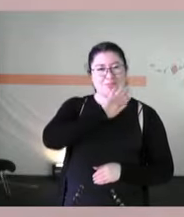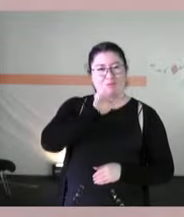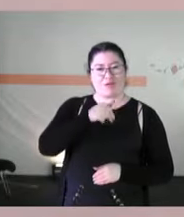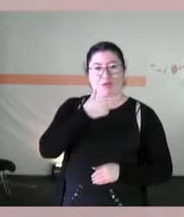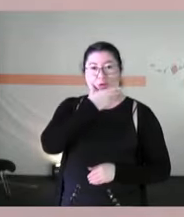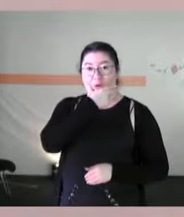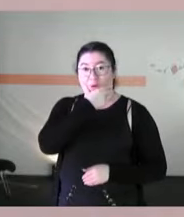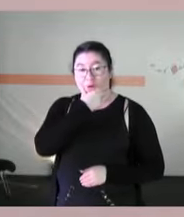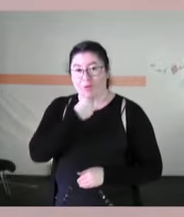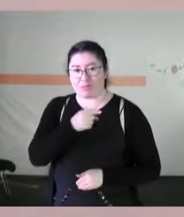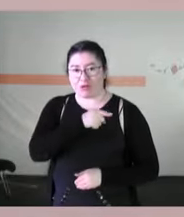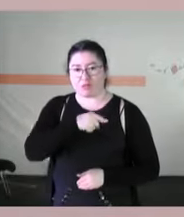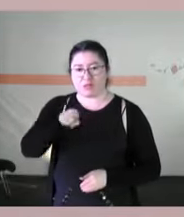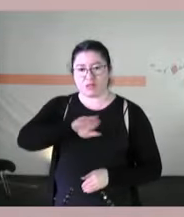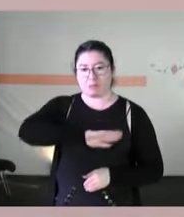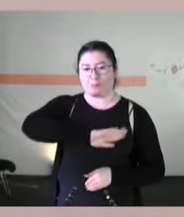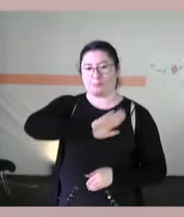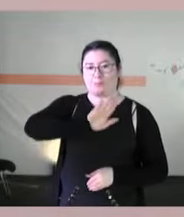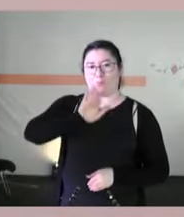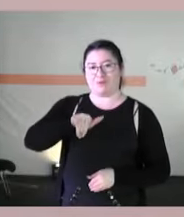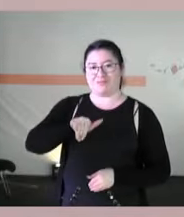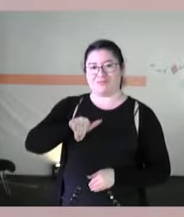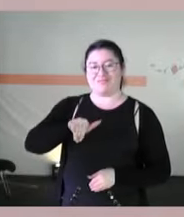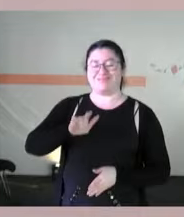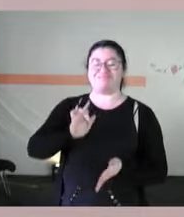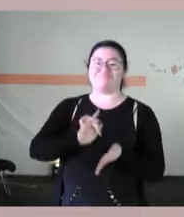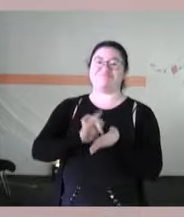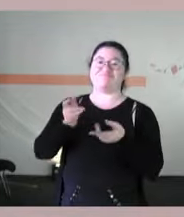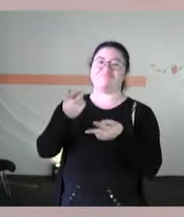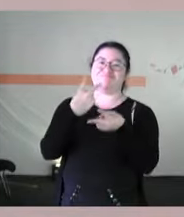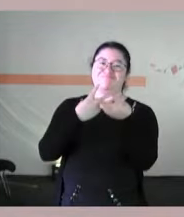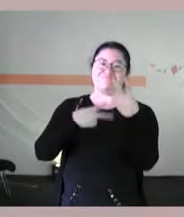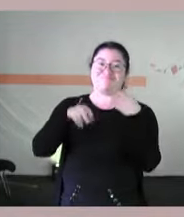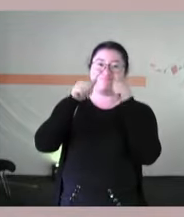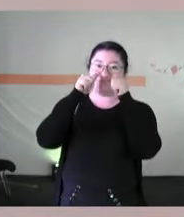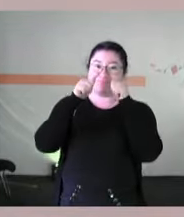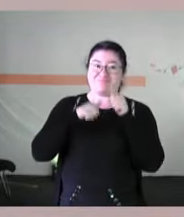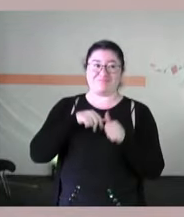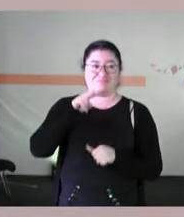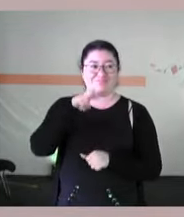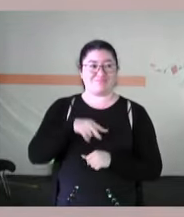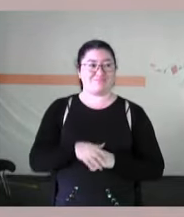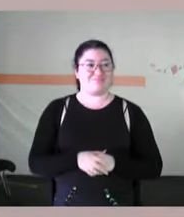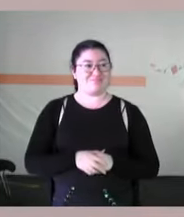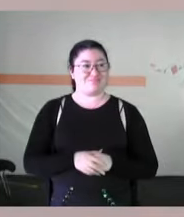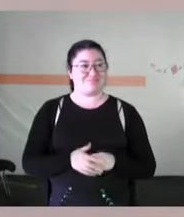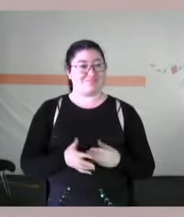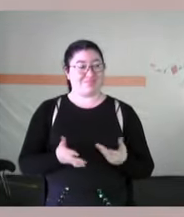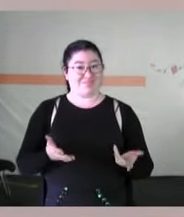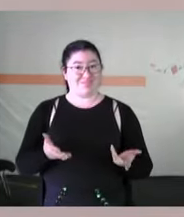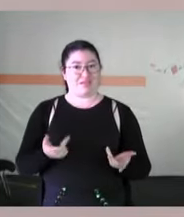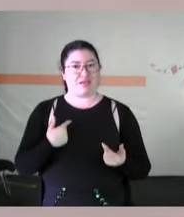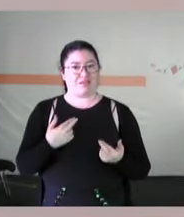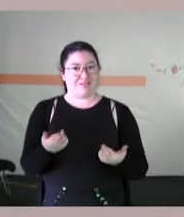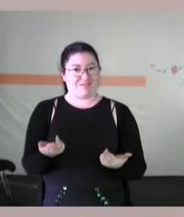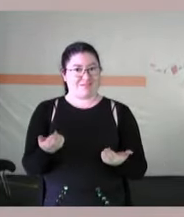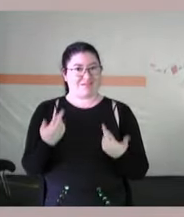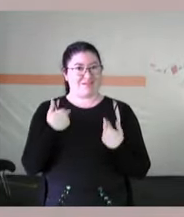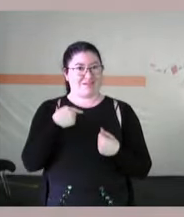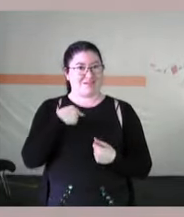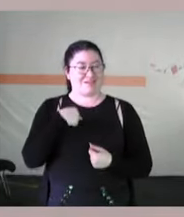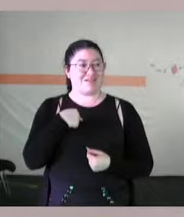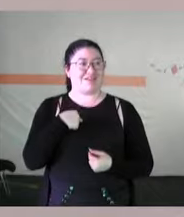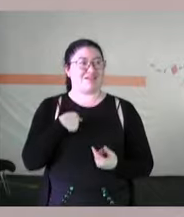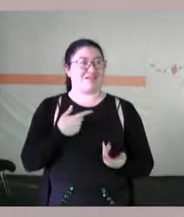aquí, gracias por venir y por escucharme, porque... Ah, ve. ¿Me trajo a mí? Ah,